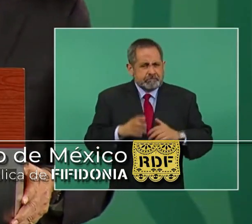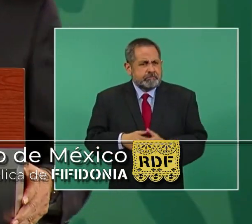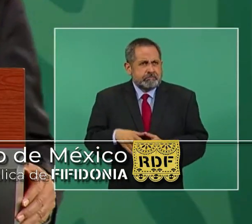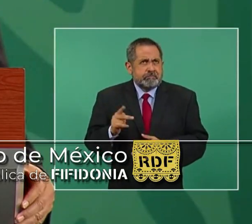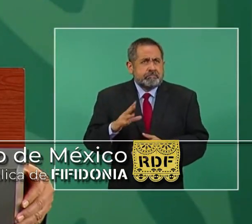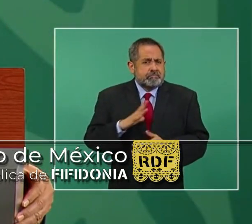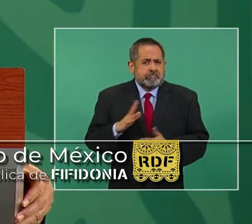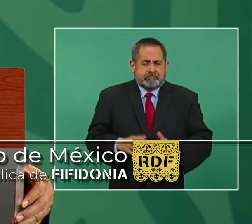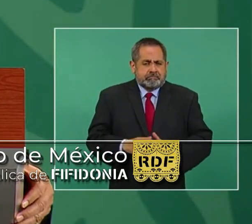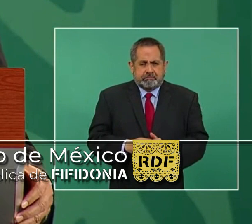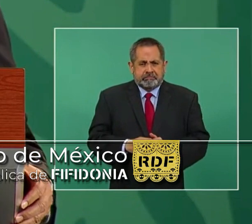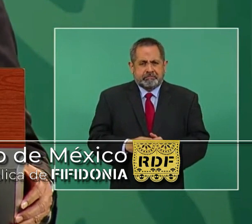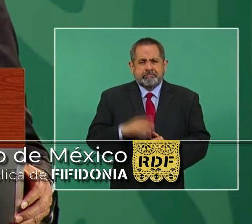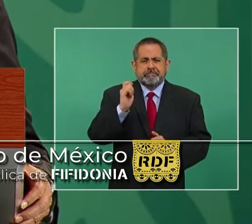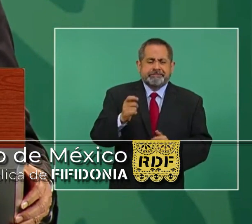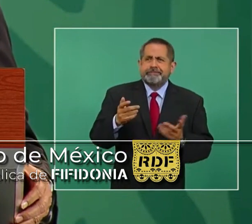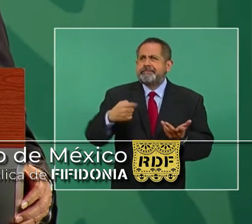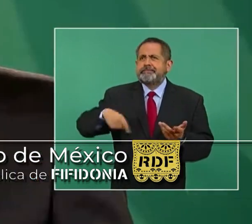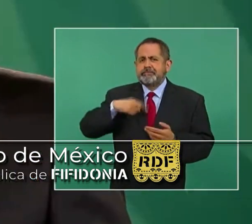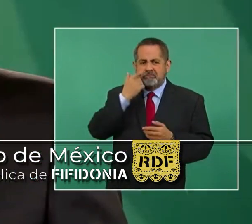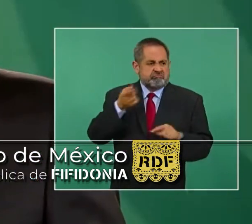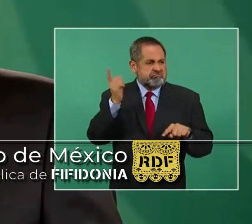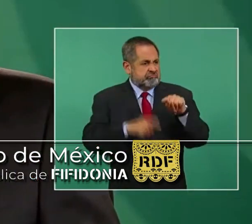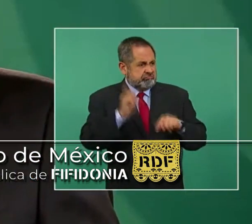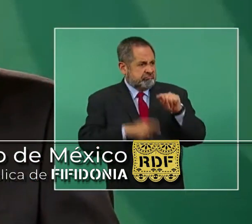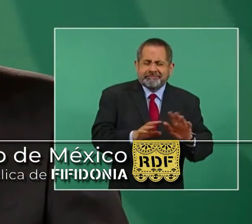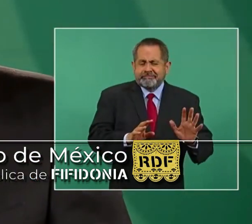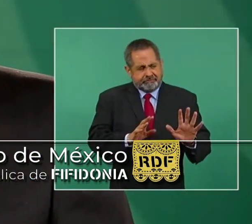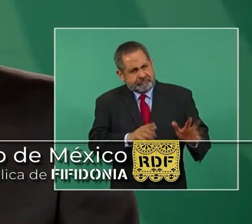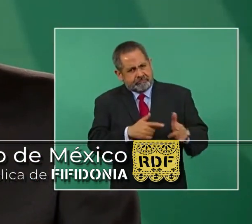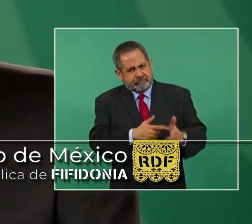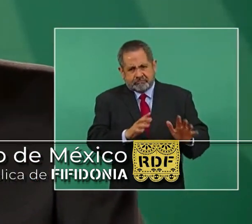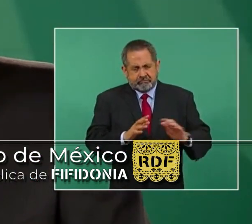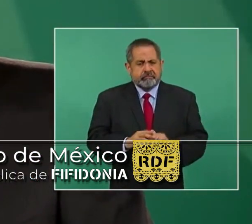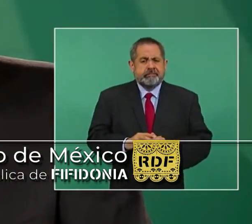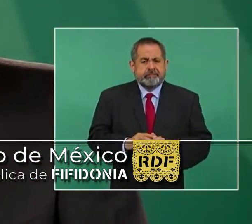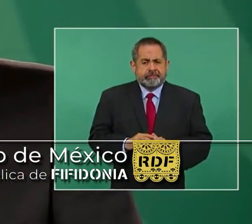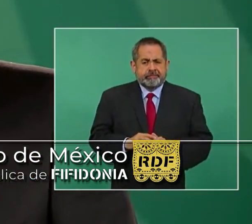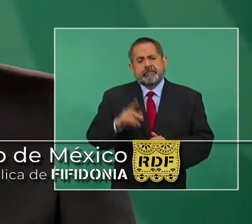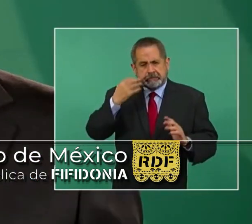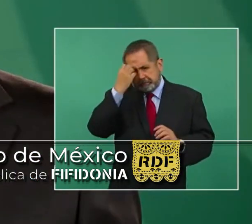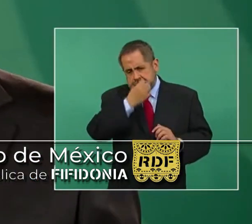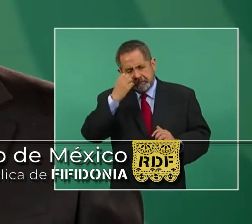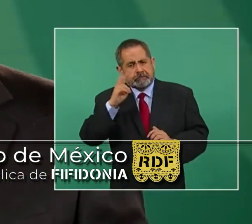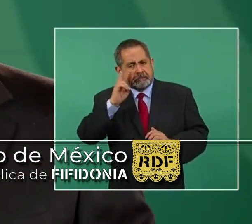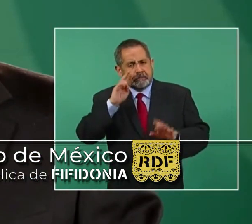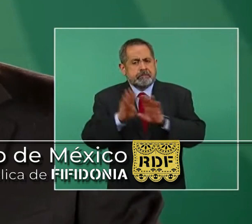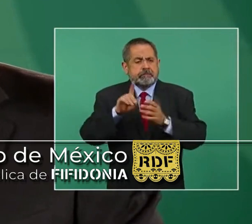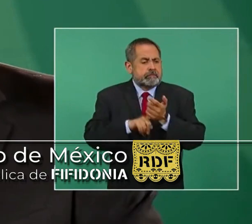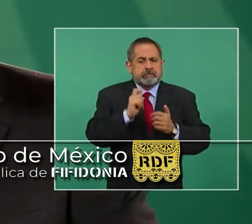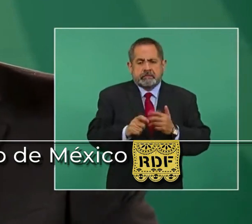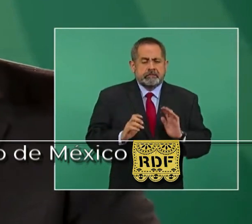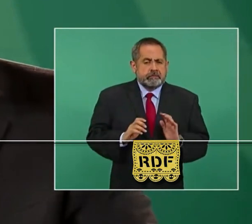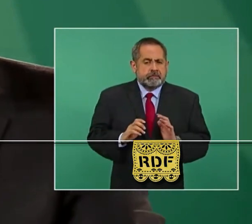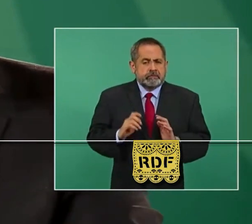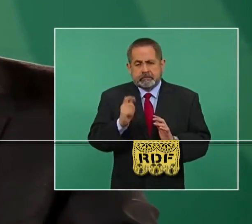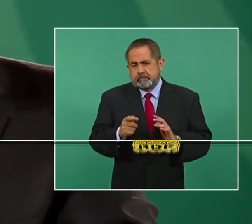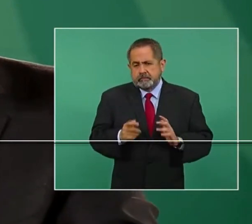hay interés en retirar concesiones. No. Lo que sí vamos a buscar es que